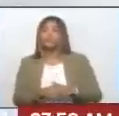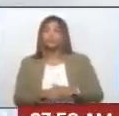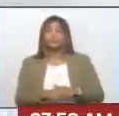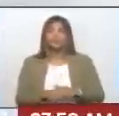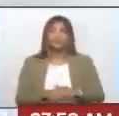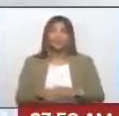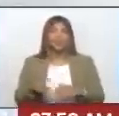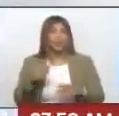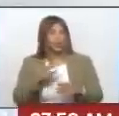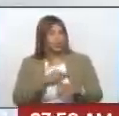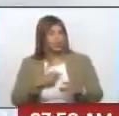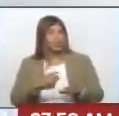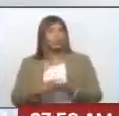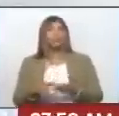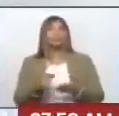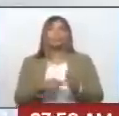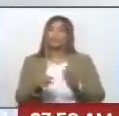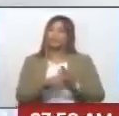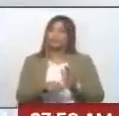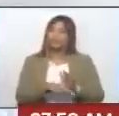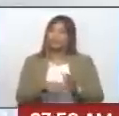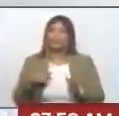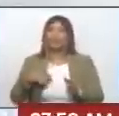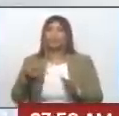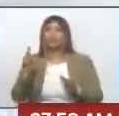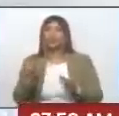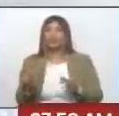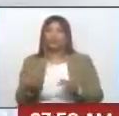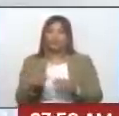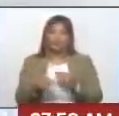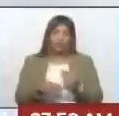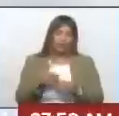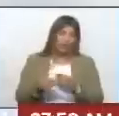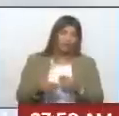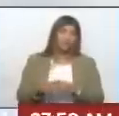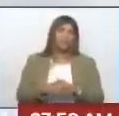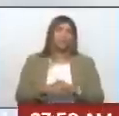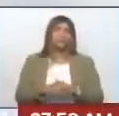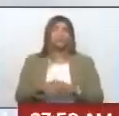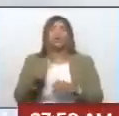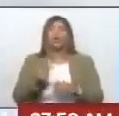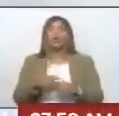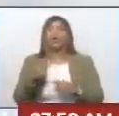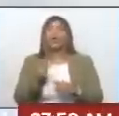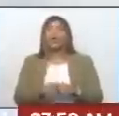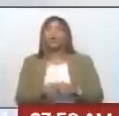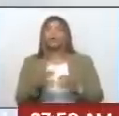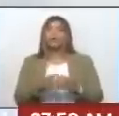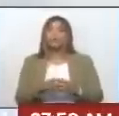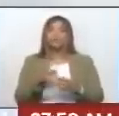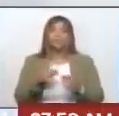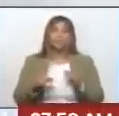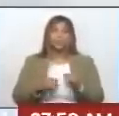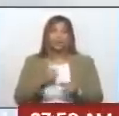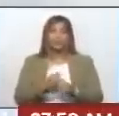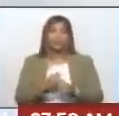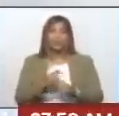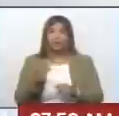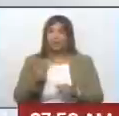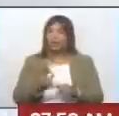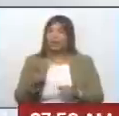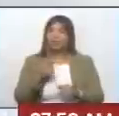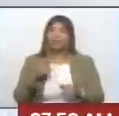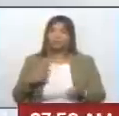Nosotros firmamos el Estatuto de Roma que crea la Corte Penal Internacional sin que nadie